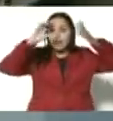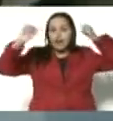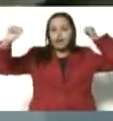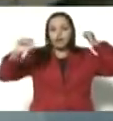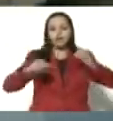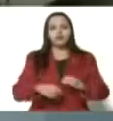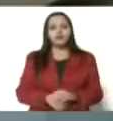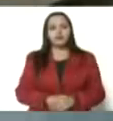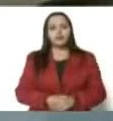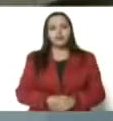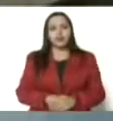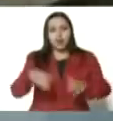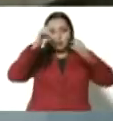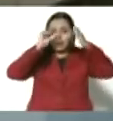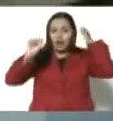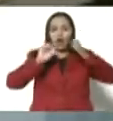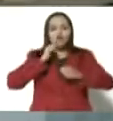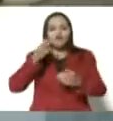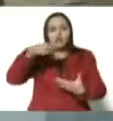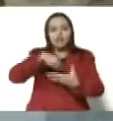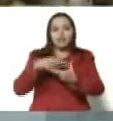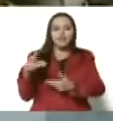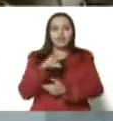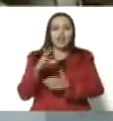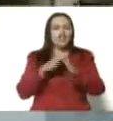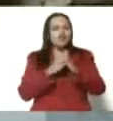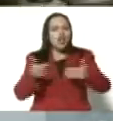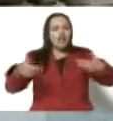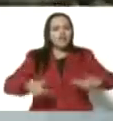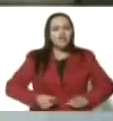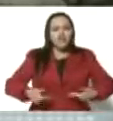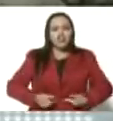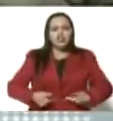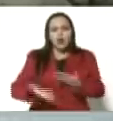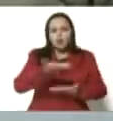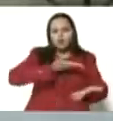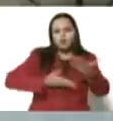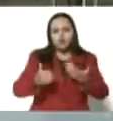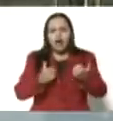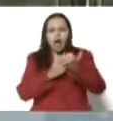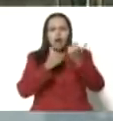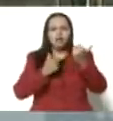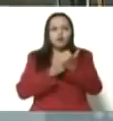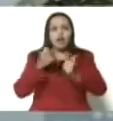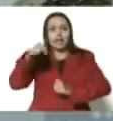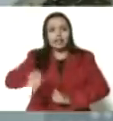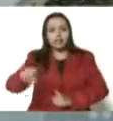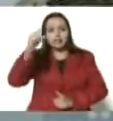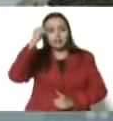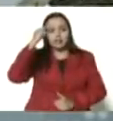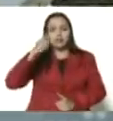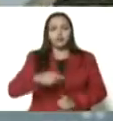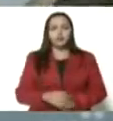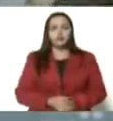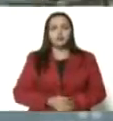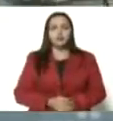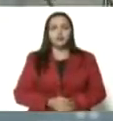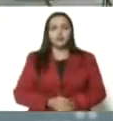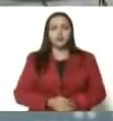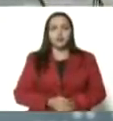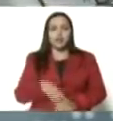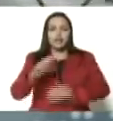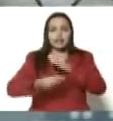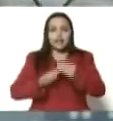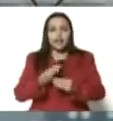al embajador ruso en Venezuela, por todos los esfuerzos y la cooperación para que este día sea ya